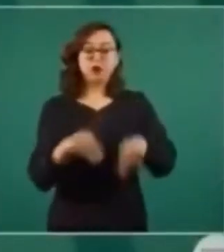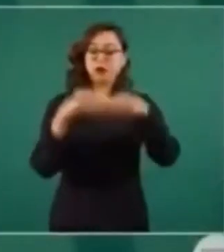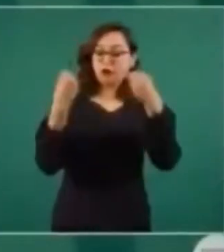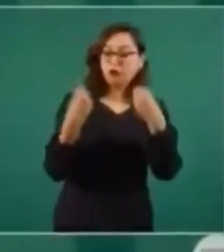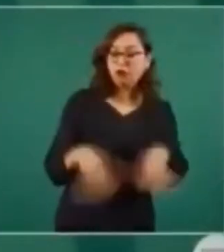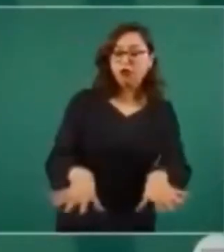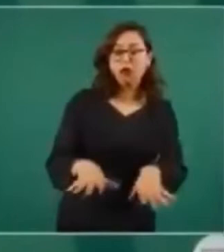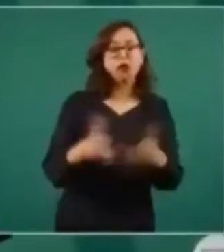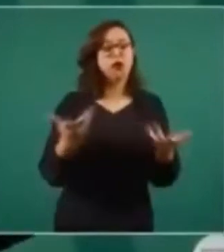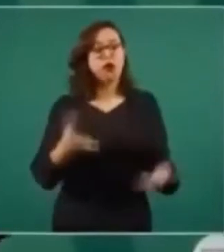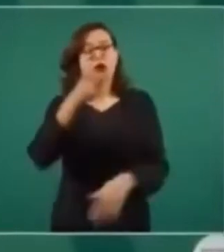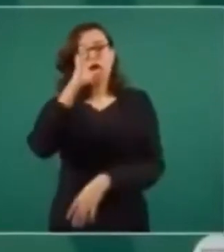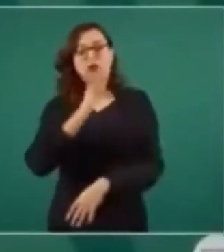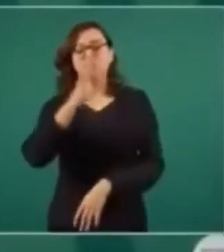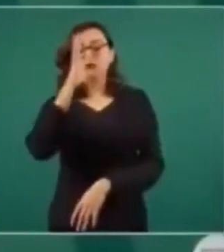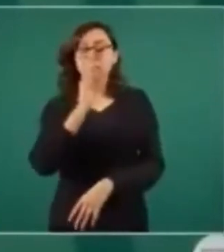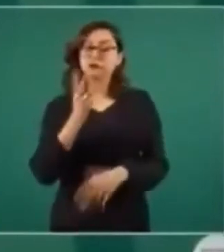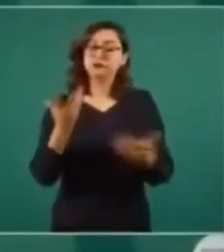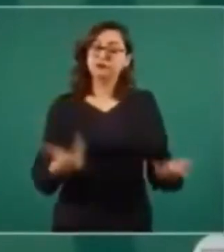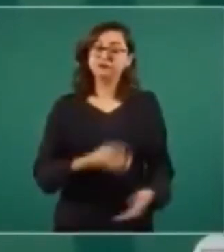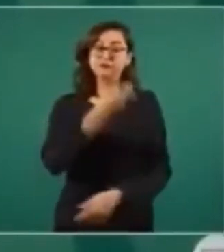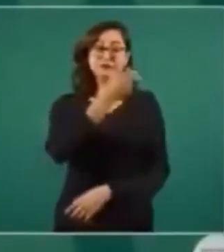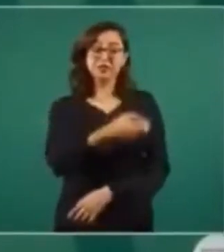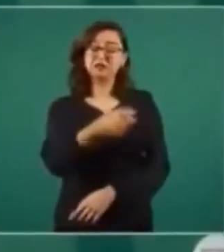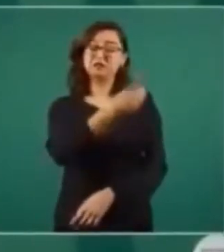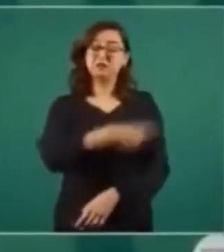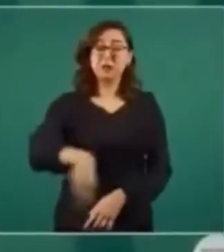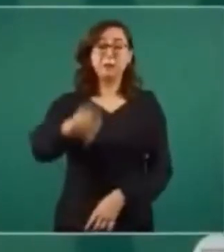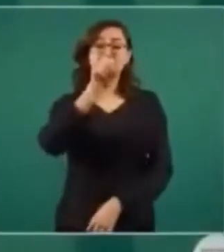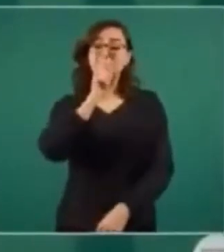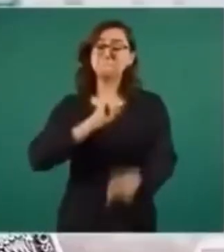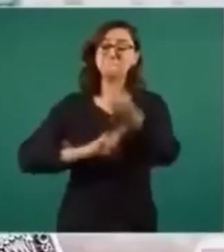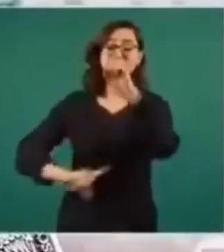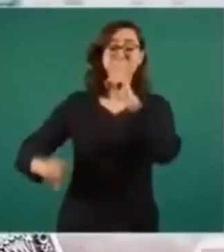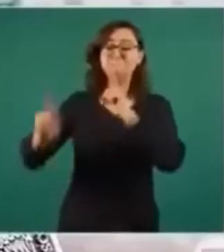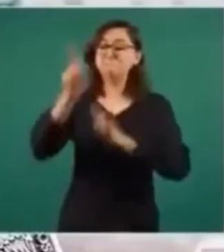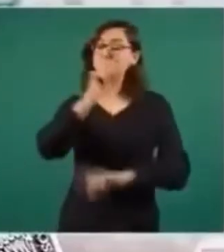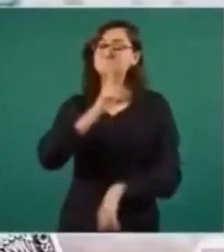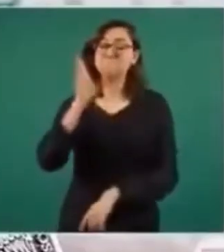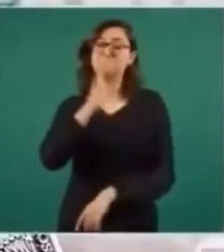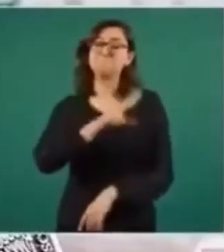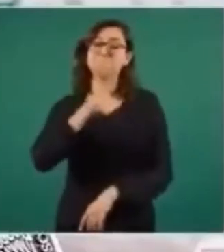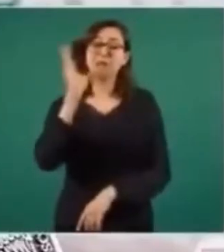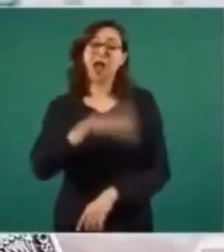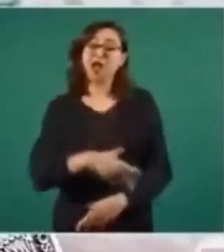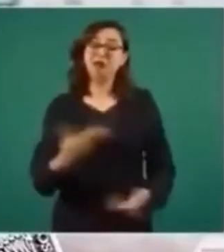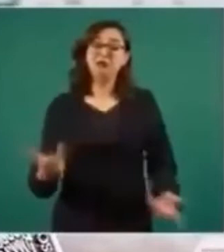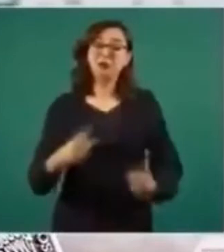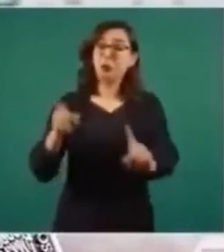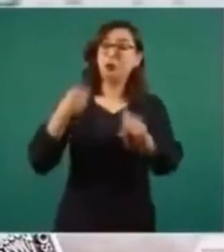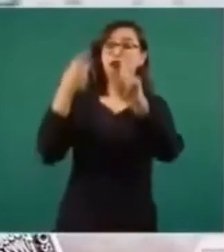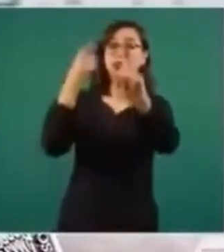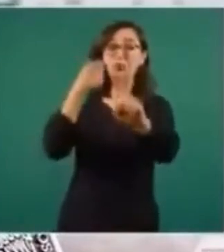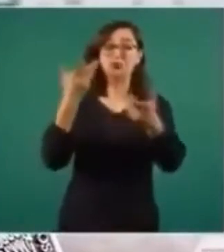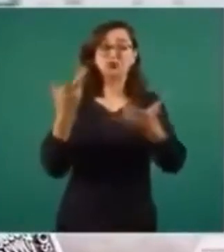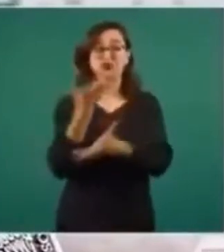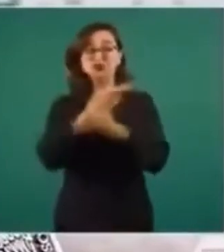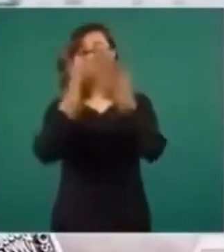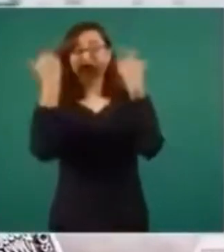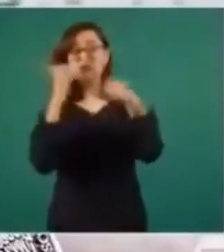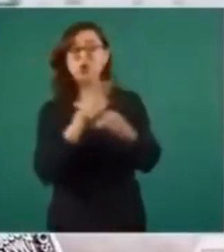calumnia, de difamación, no sé qué propósitos tenga, evidentemente no muy nobles, y hay un proceso que